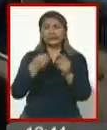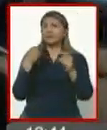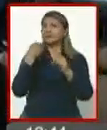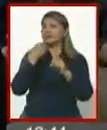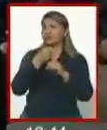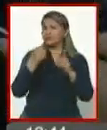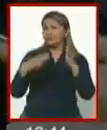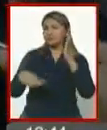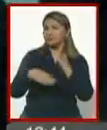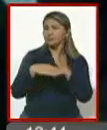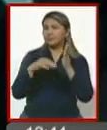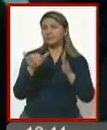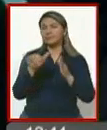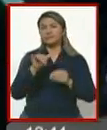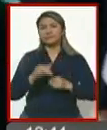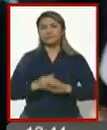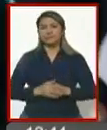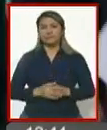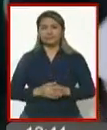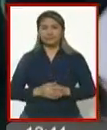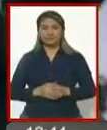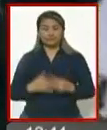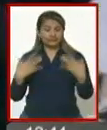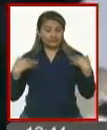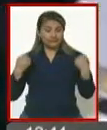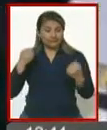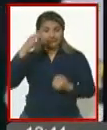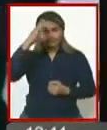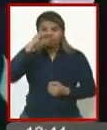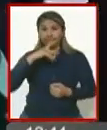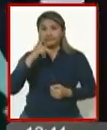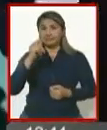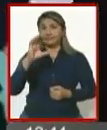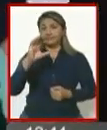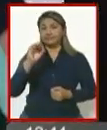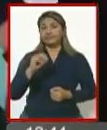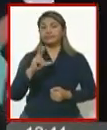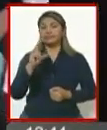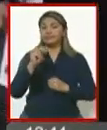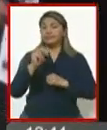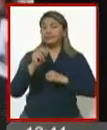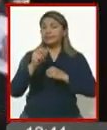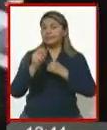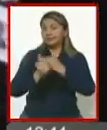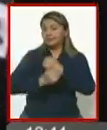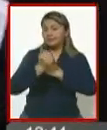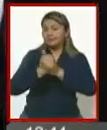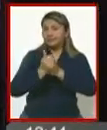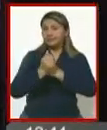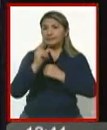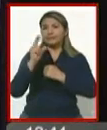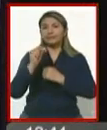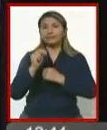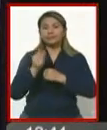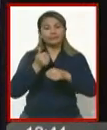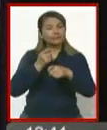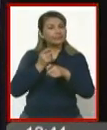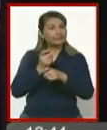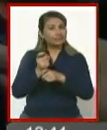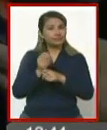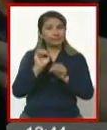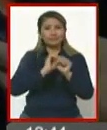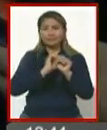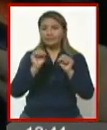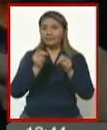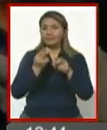puño y patada. Su salud del señor Tico Lozada no reviste gravedad, gracias a Dios no fue dañado con ningún